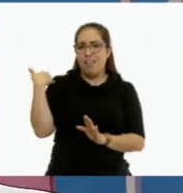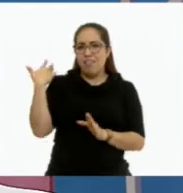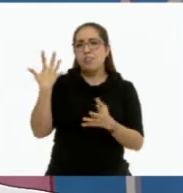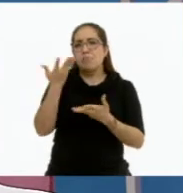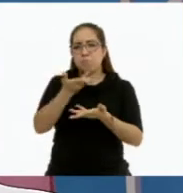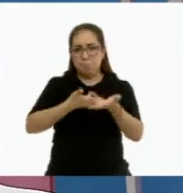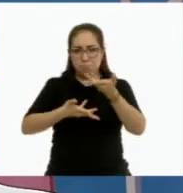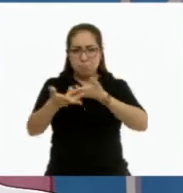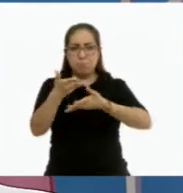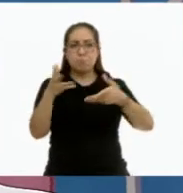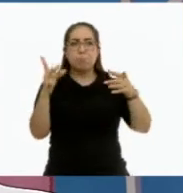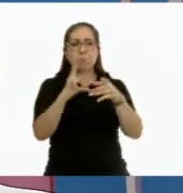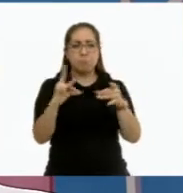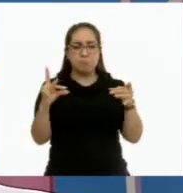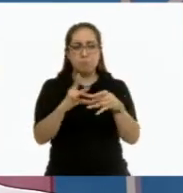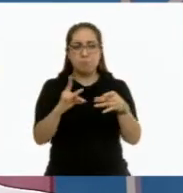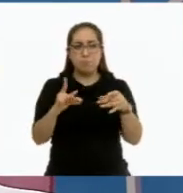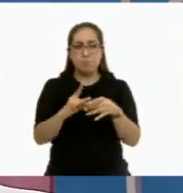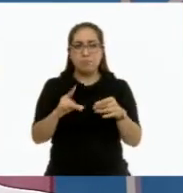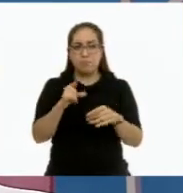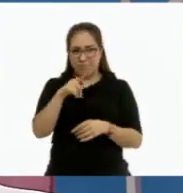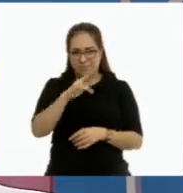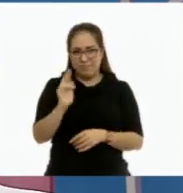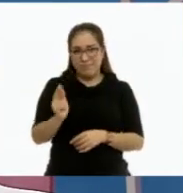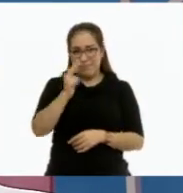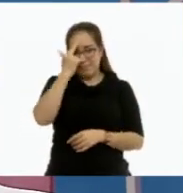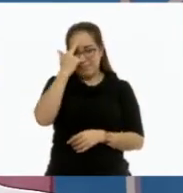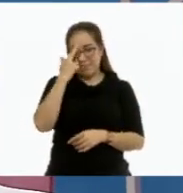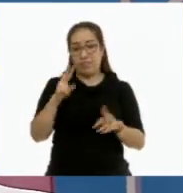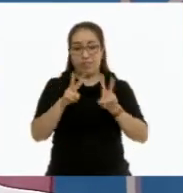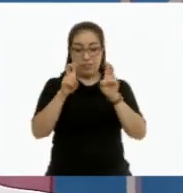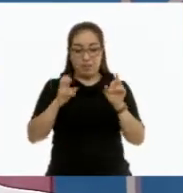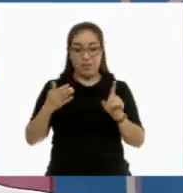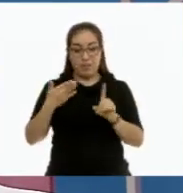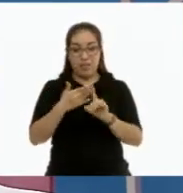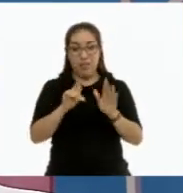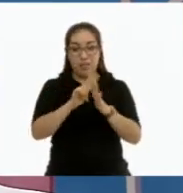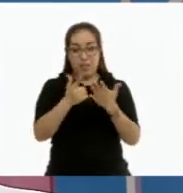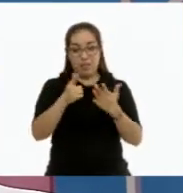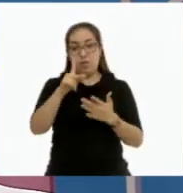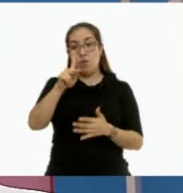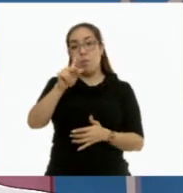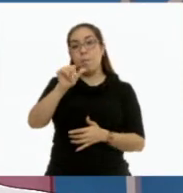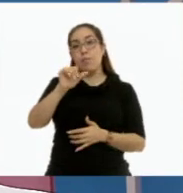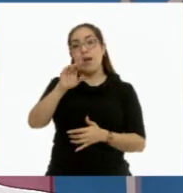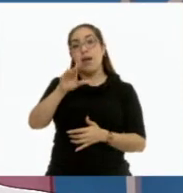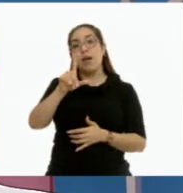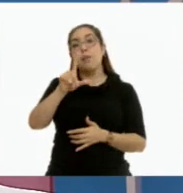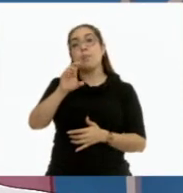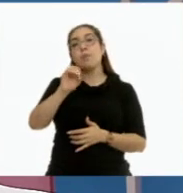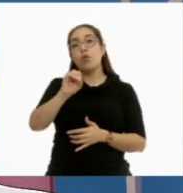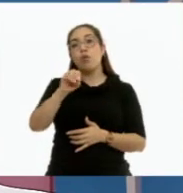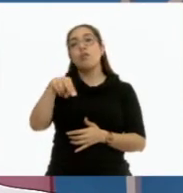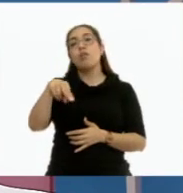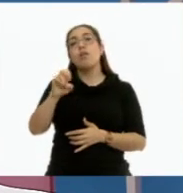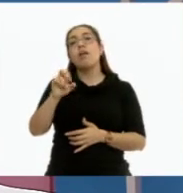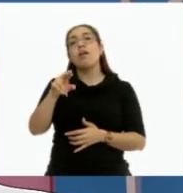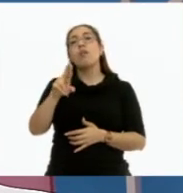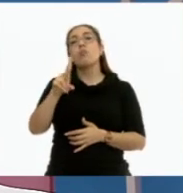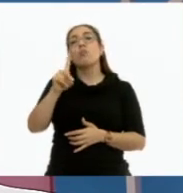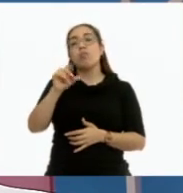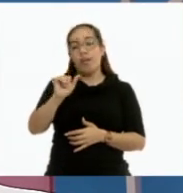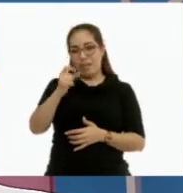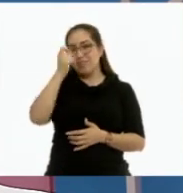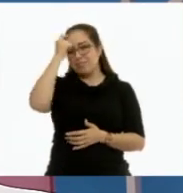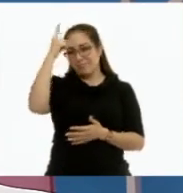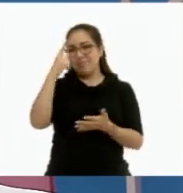ustedes. Es, recordarás, es un libro de Pablo Neruda. Sí, el libro de las preguntas, que nos encanta. Vamos a